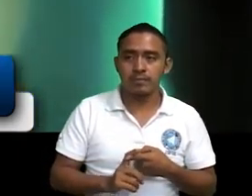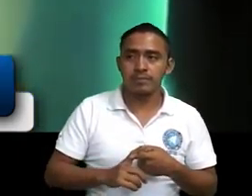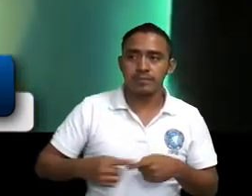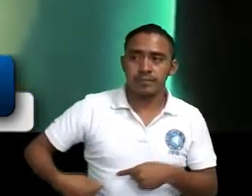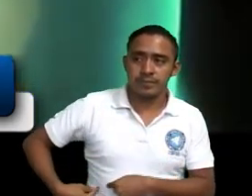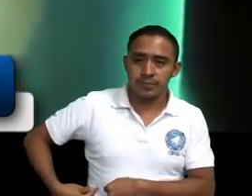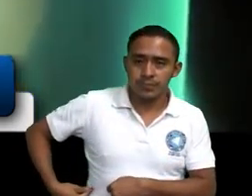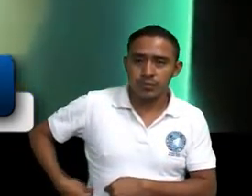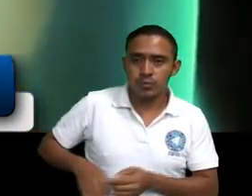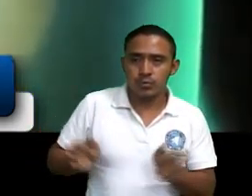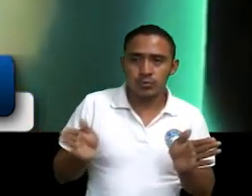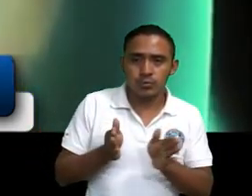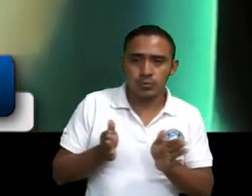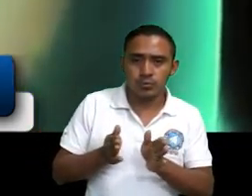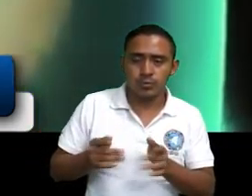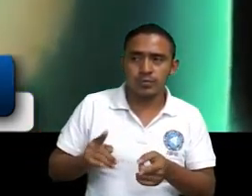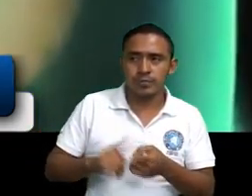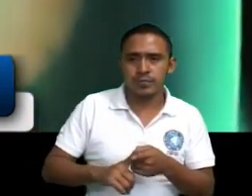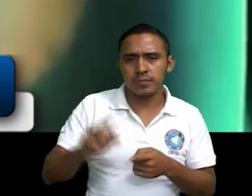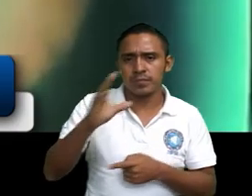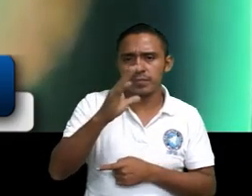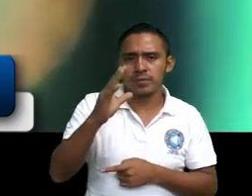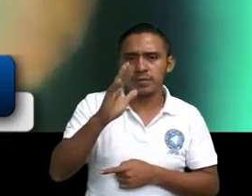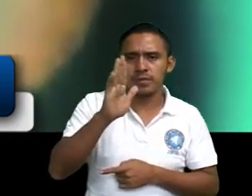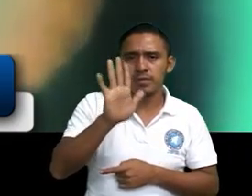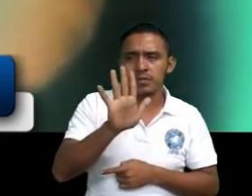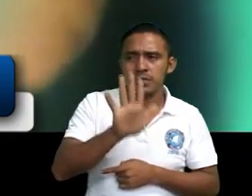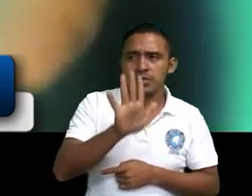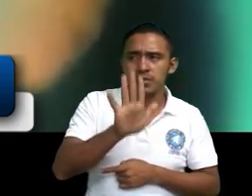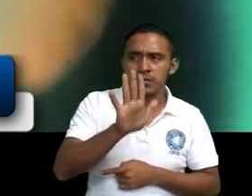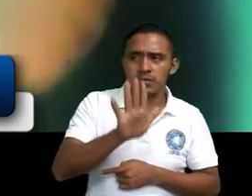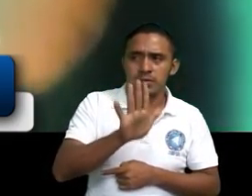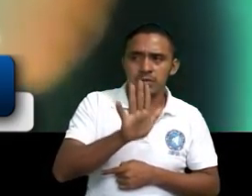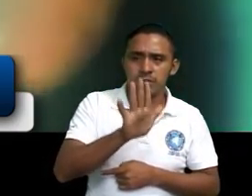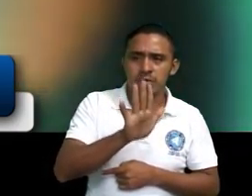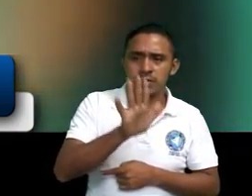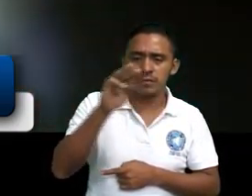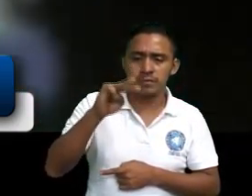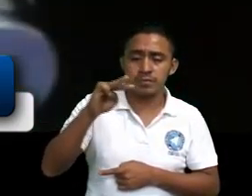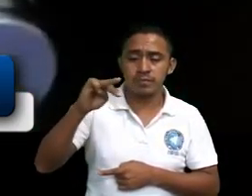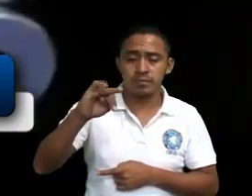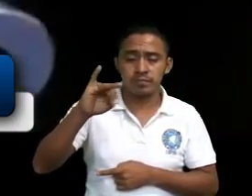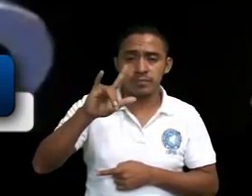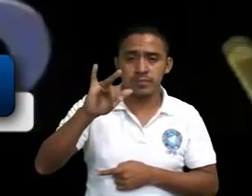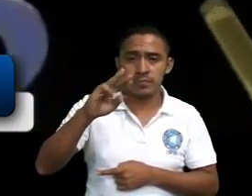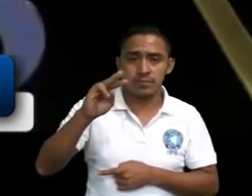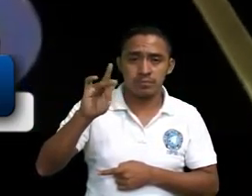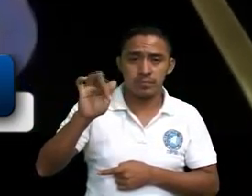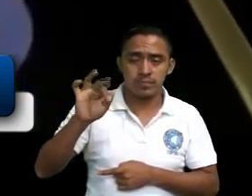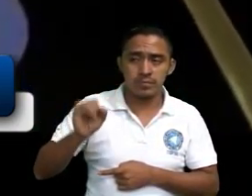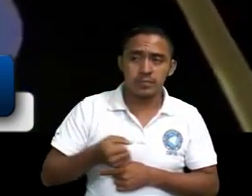son más pequeñas, claro, son incisiones de 5 milímetros, y la mayor de 10 milímetros o de 12